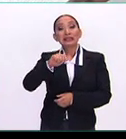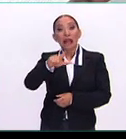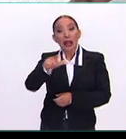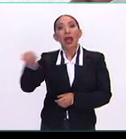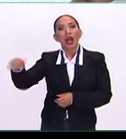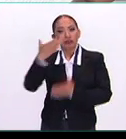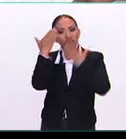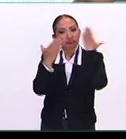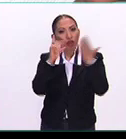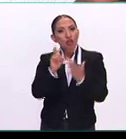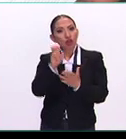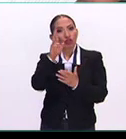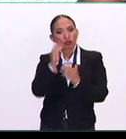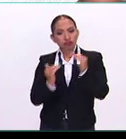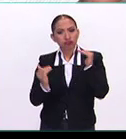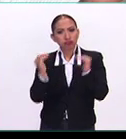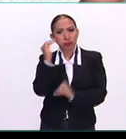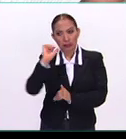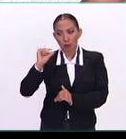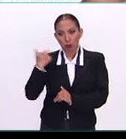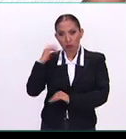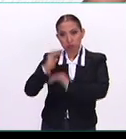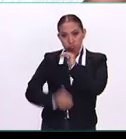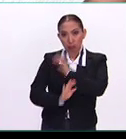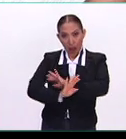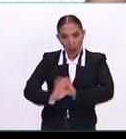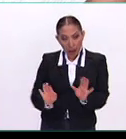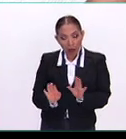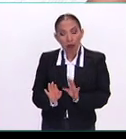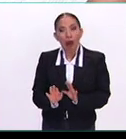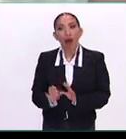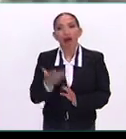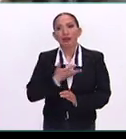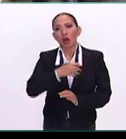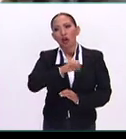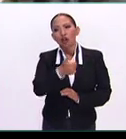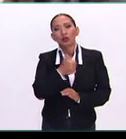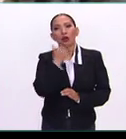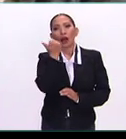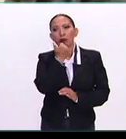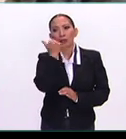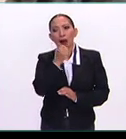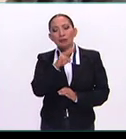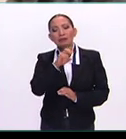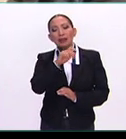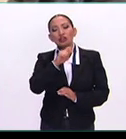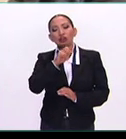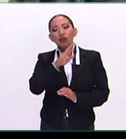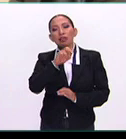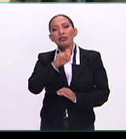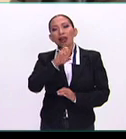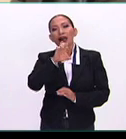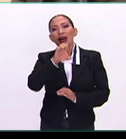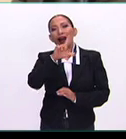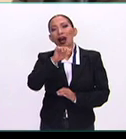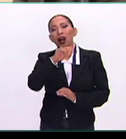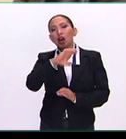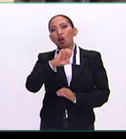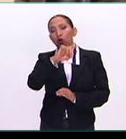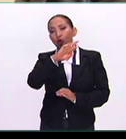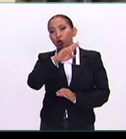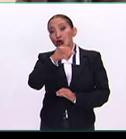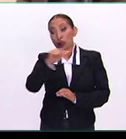sacó doctorado hace poco. Tengo otro que se llama Víctor de la Cruz, él